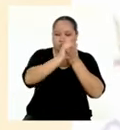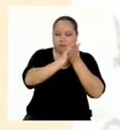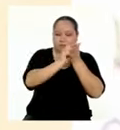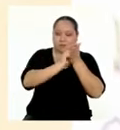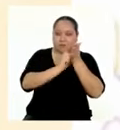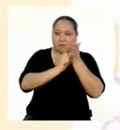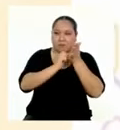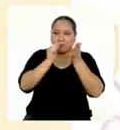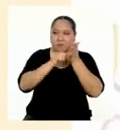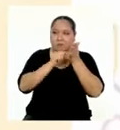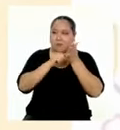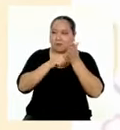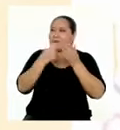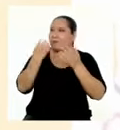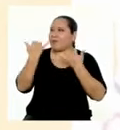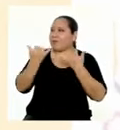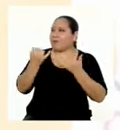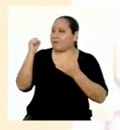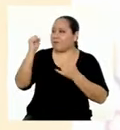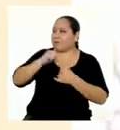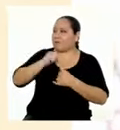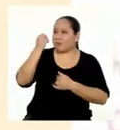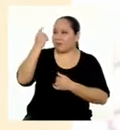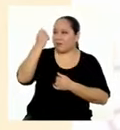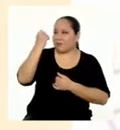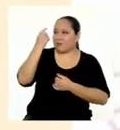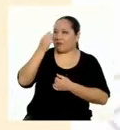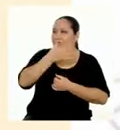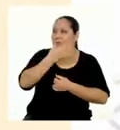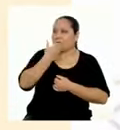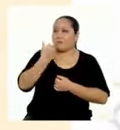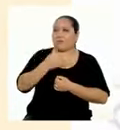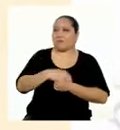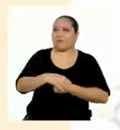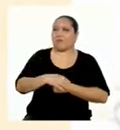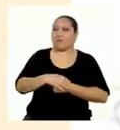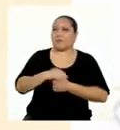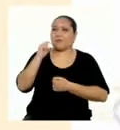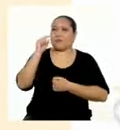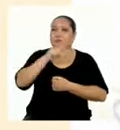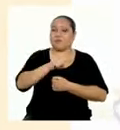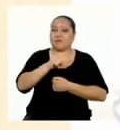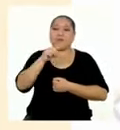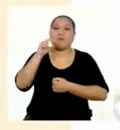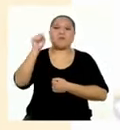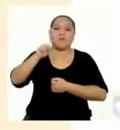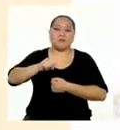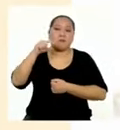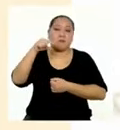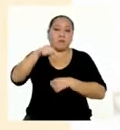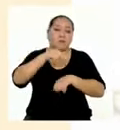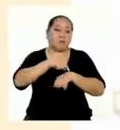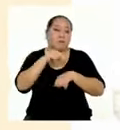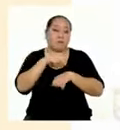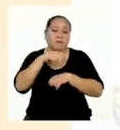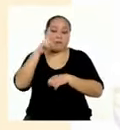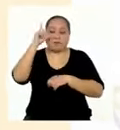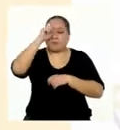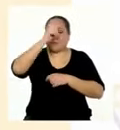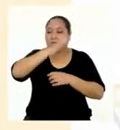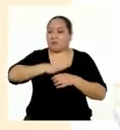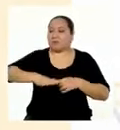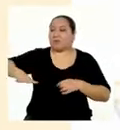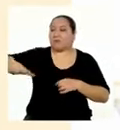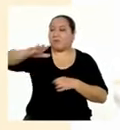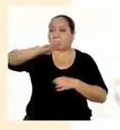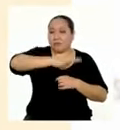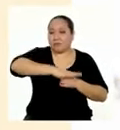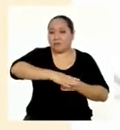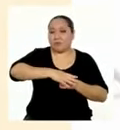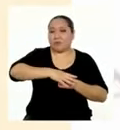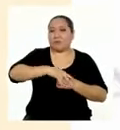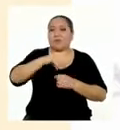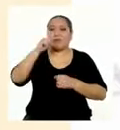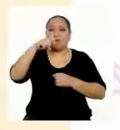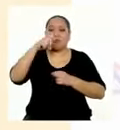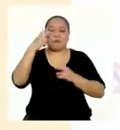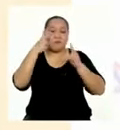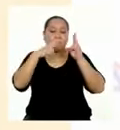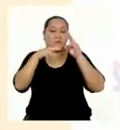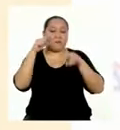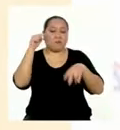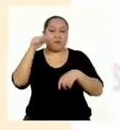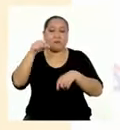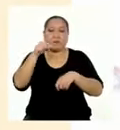textuales y creo que es más entendible ahora. Si bien este es un periodo complicado para todas y todos, debemos ver